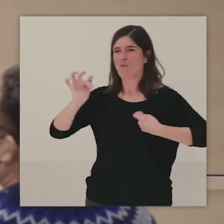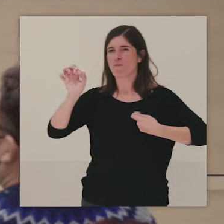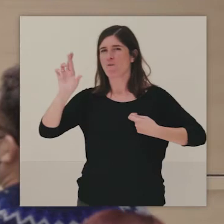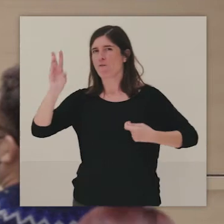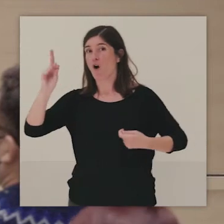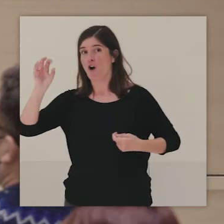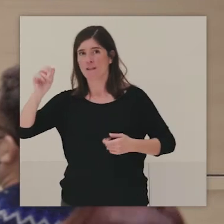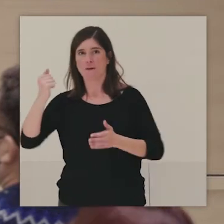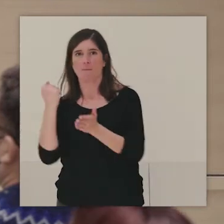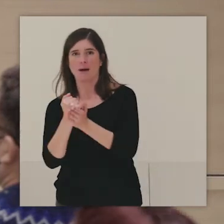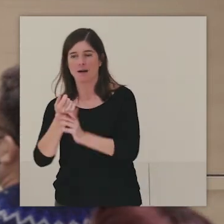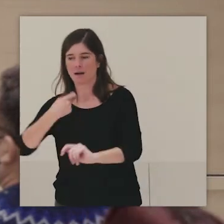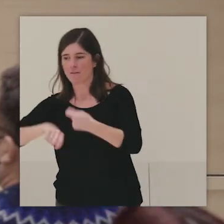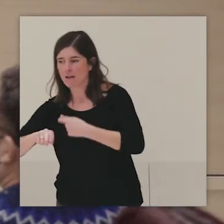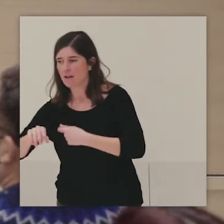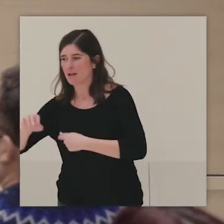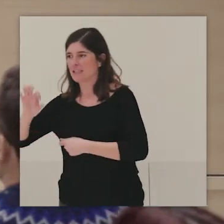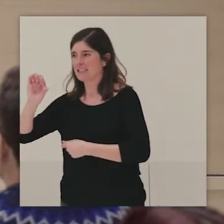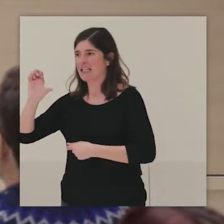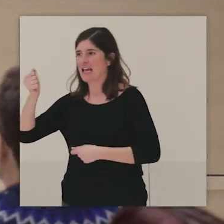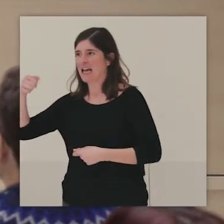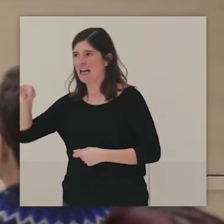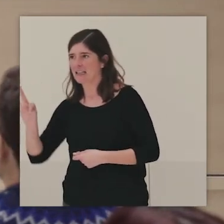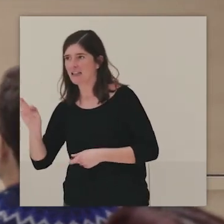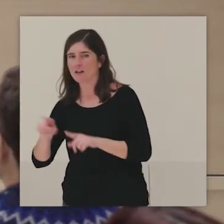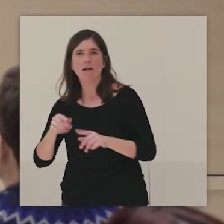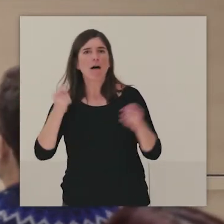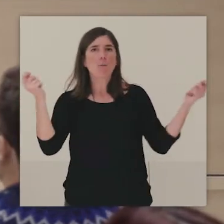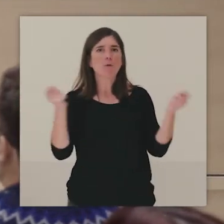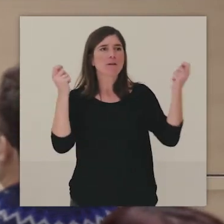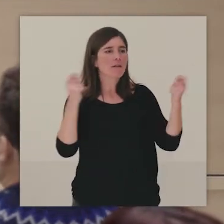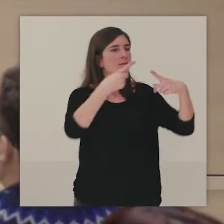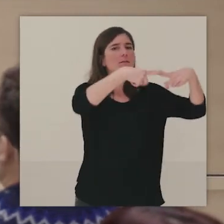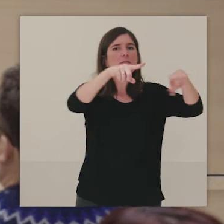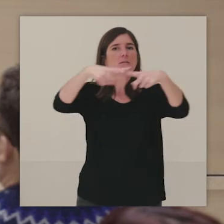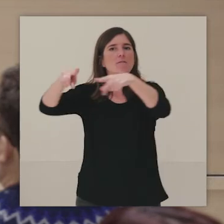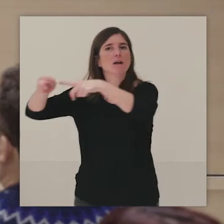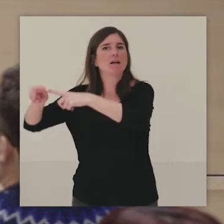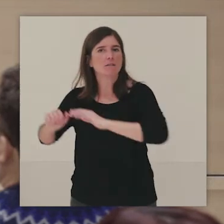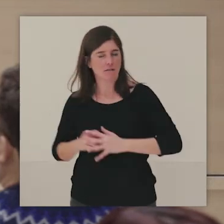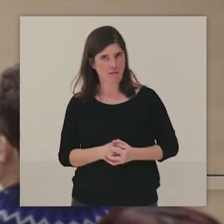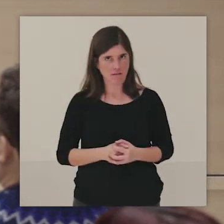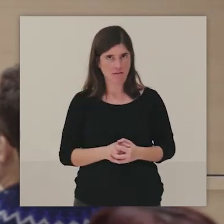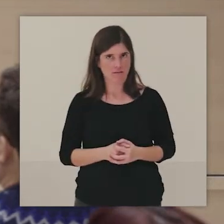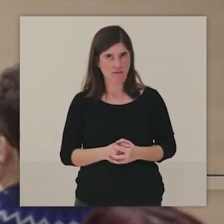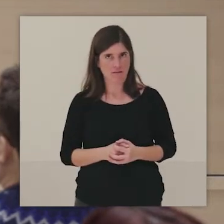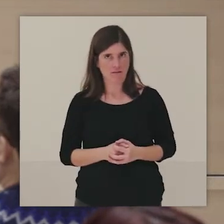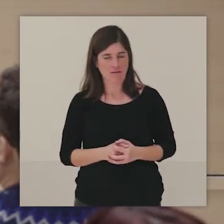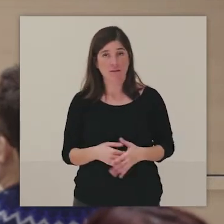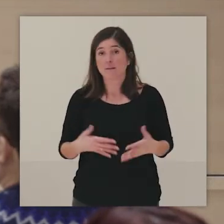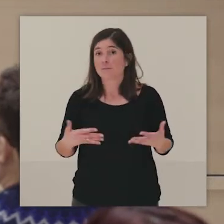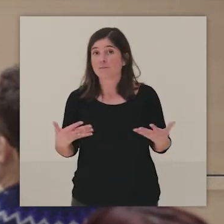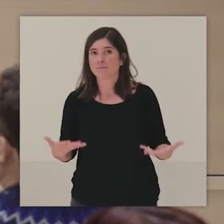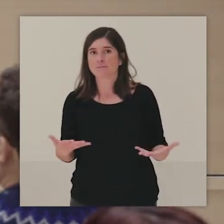de dar la información tenemos que darla de la misma manera a todas las personas? Dejemos que elijan. Entonces, de eso se trataría,